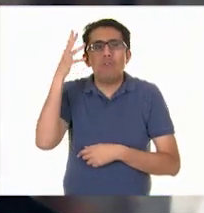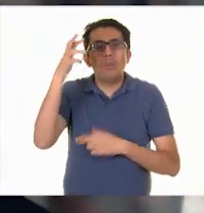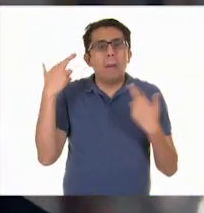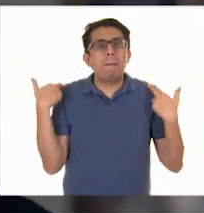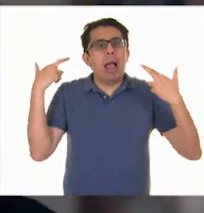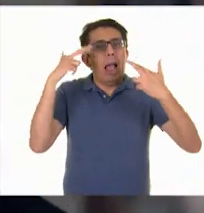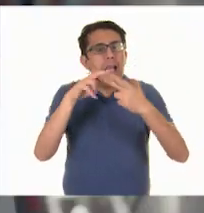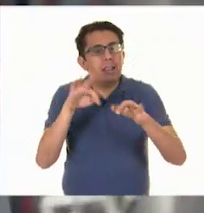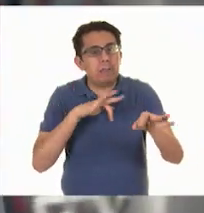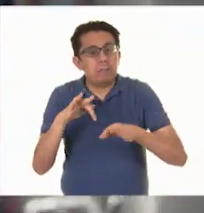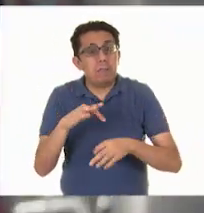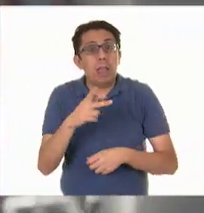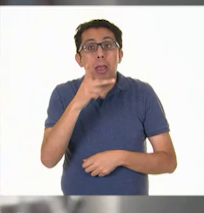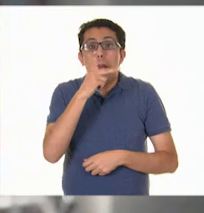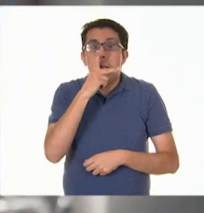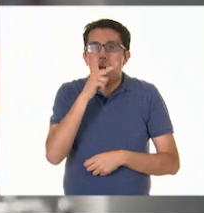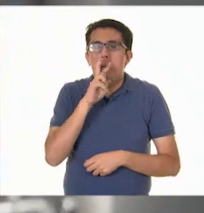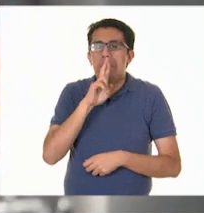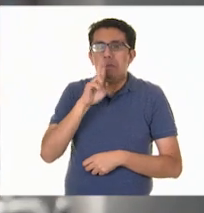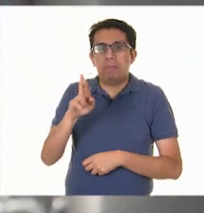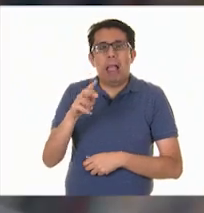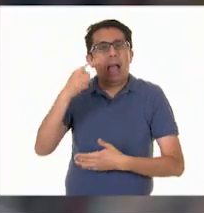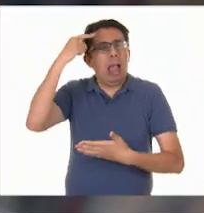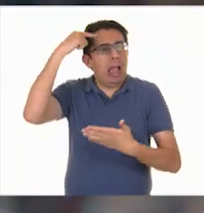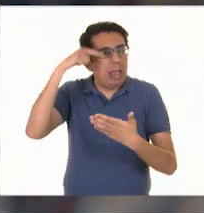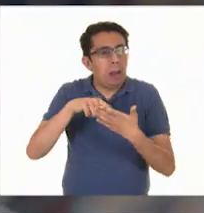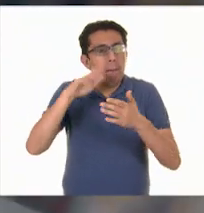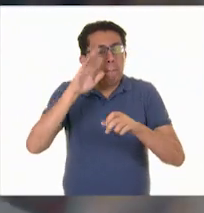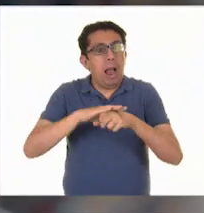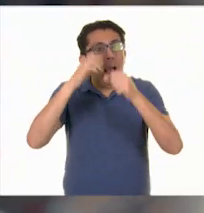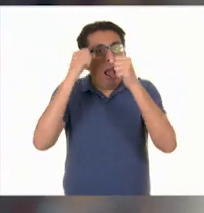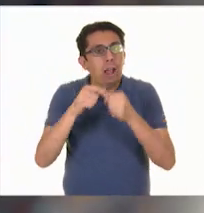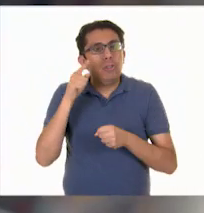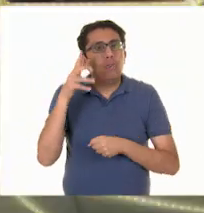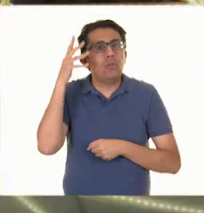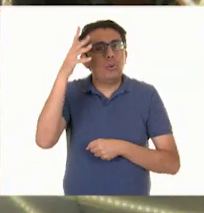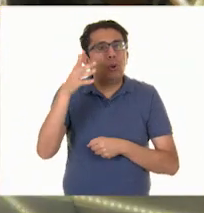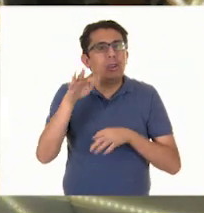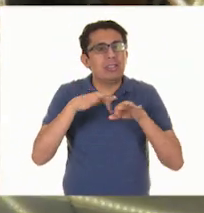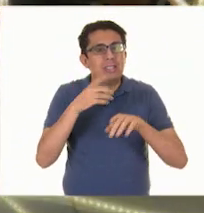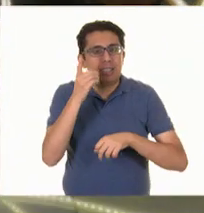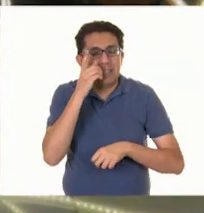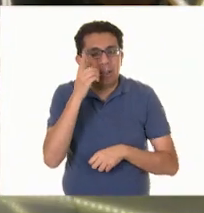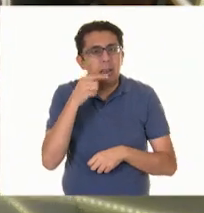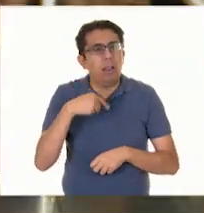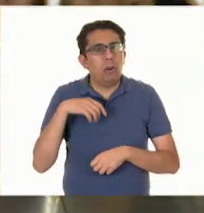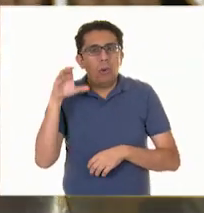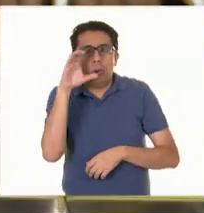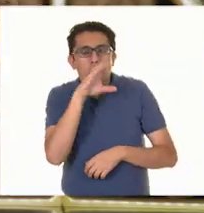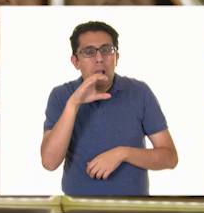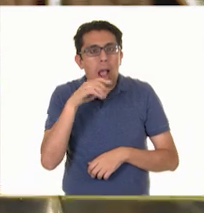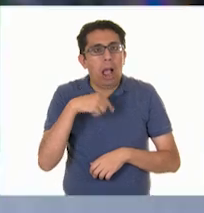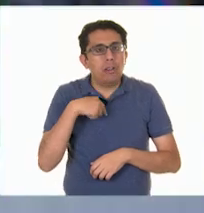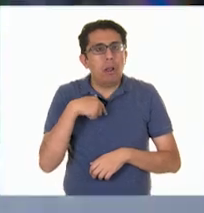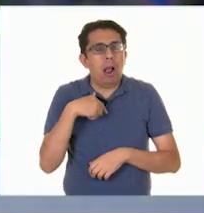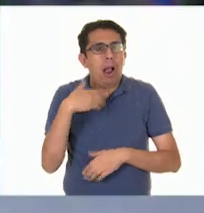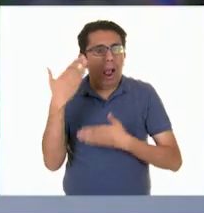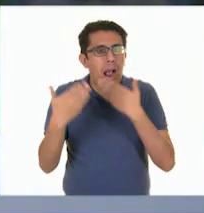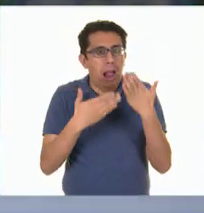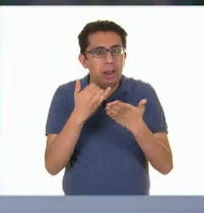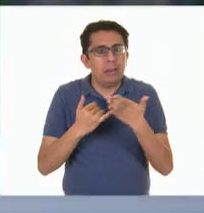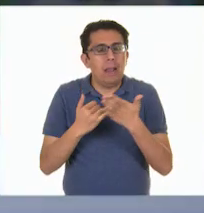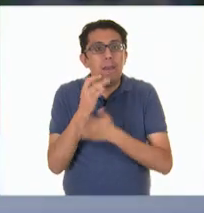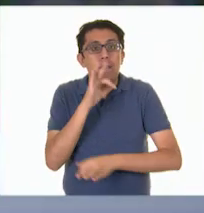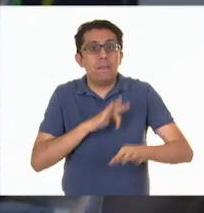maestra. Y mi papá le contestaba, creo que es más seguro que seas dentista. Mi curiosidad me llevó a estudiar física, pero